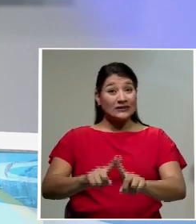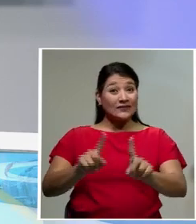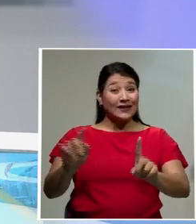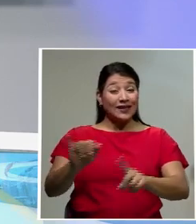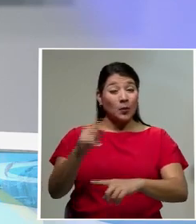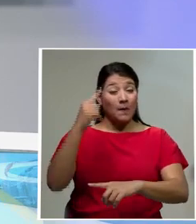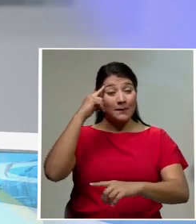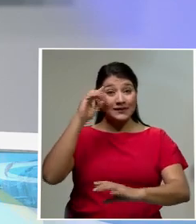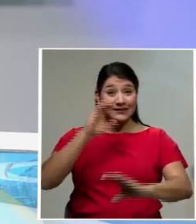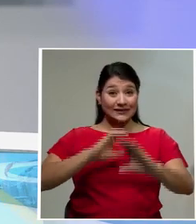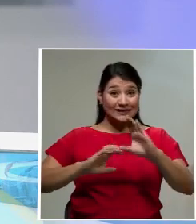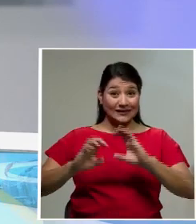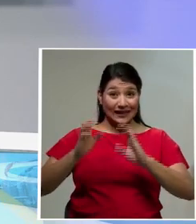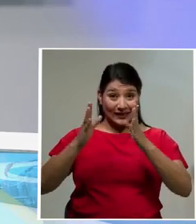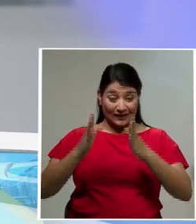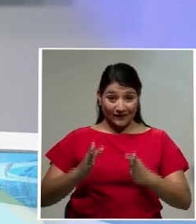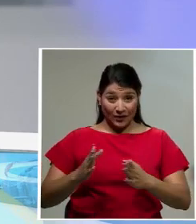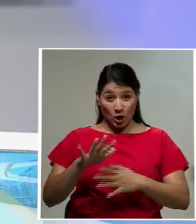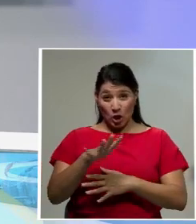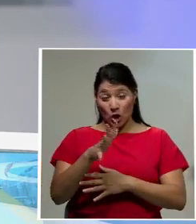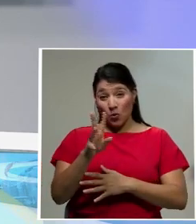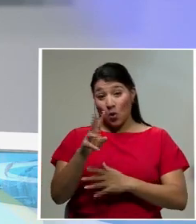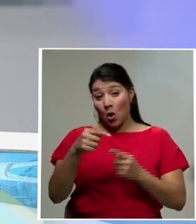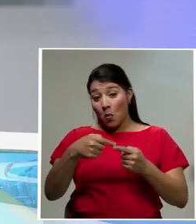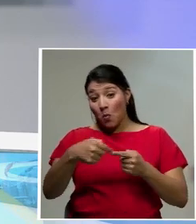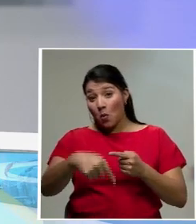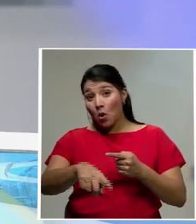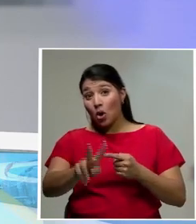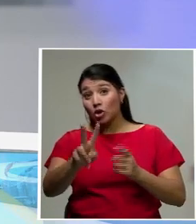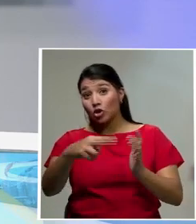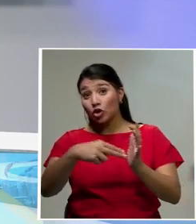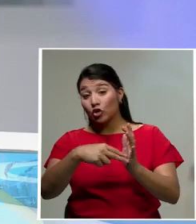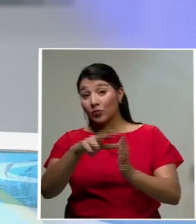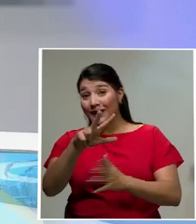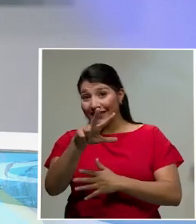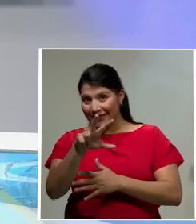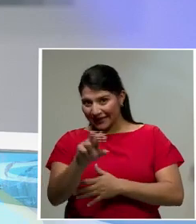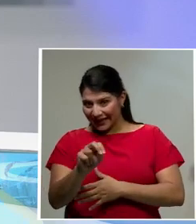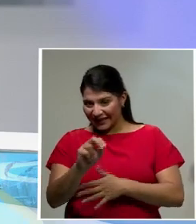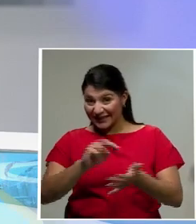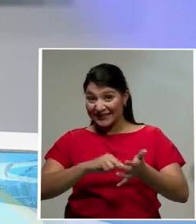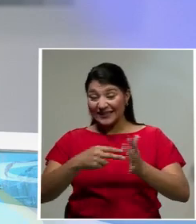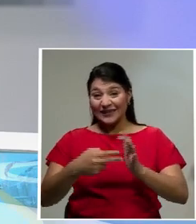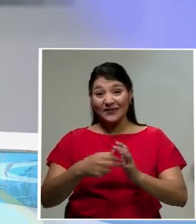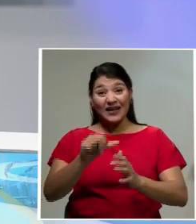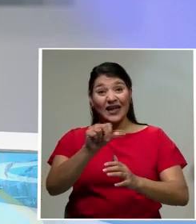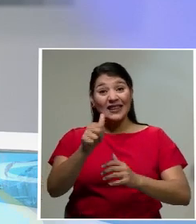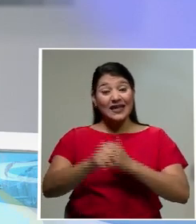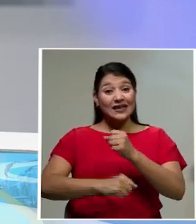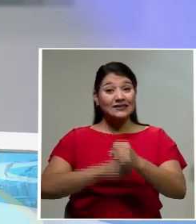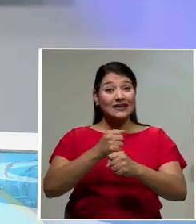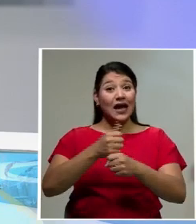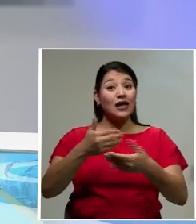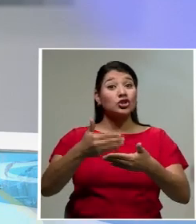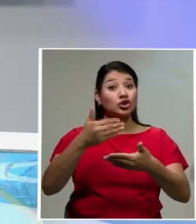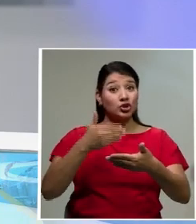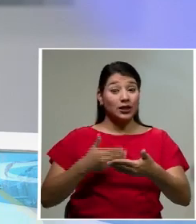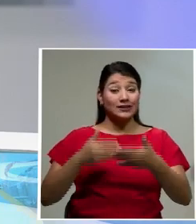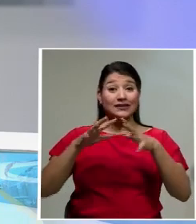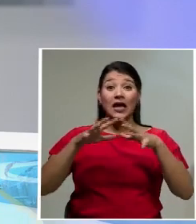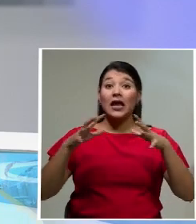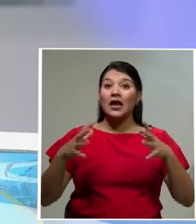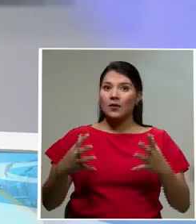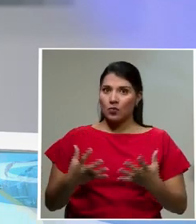ahora. Alrededor de 2030, 10 años antes de lo que se estimaba, el planeta puede alcanzar